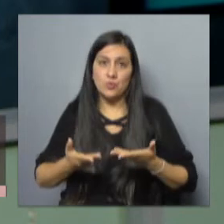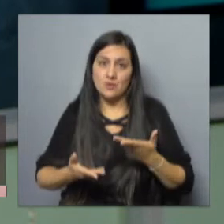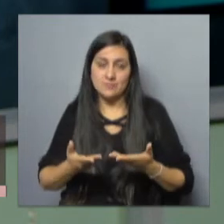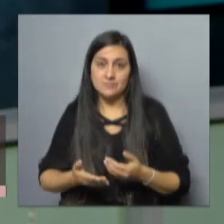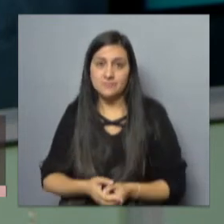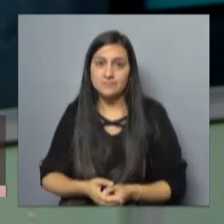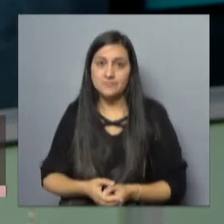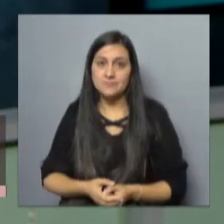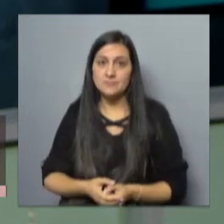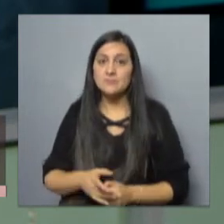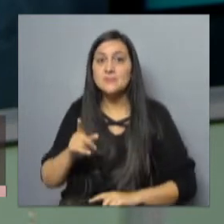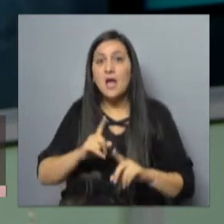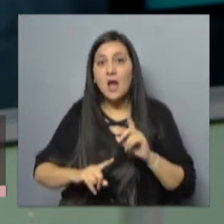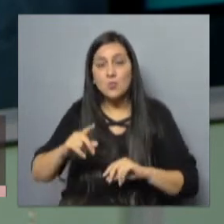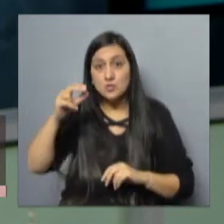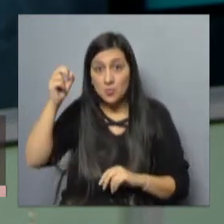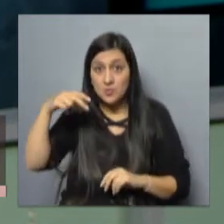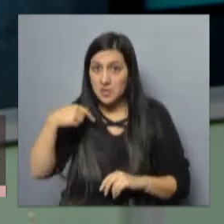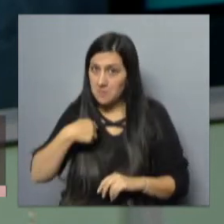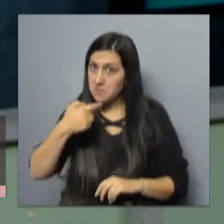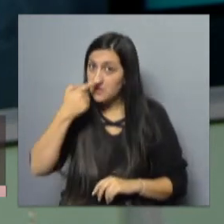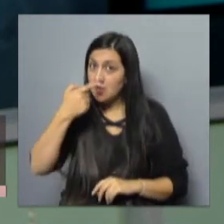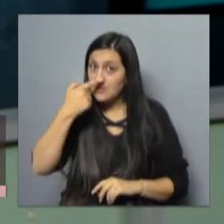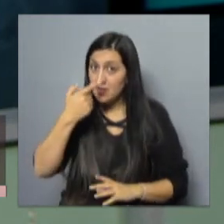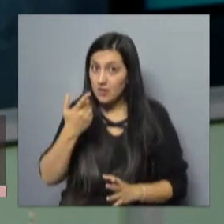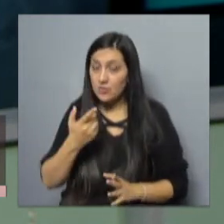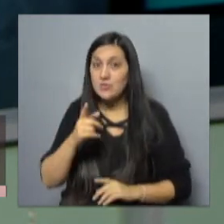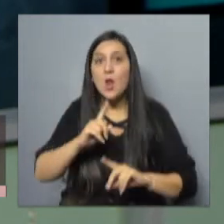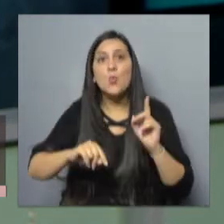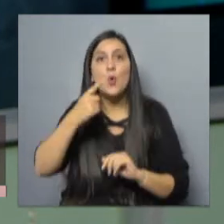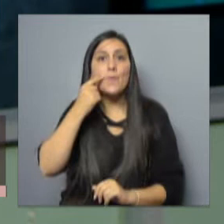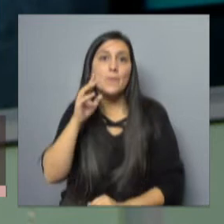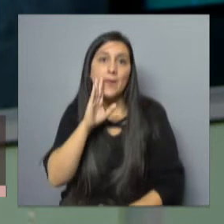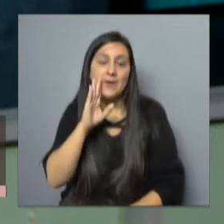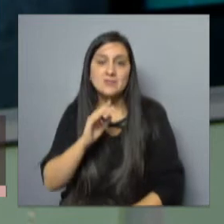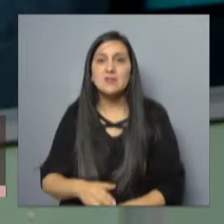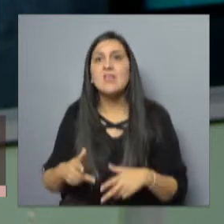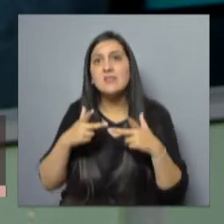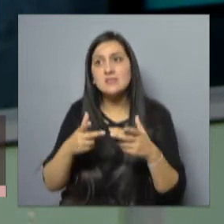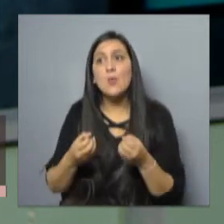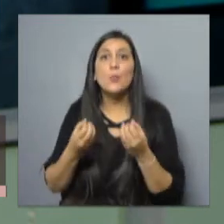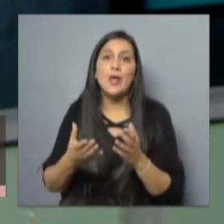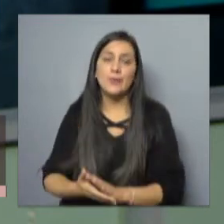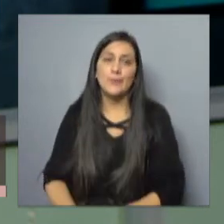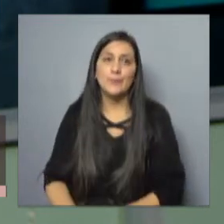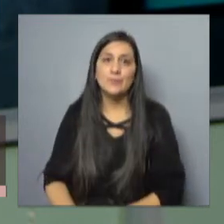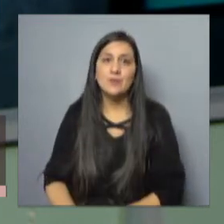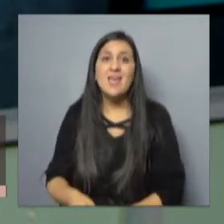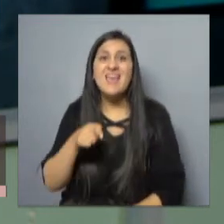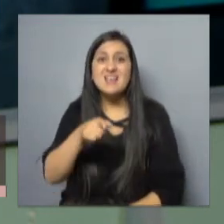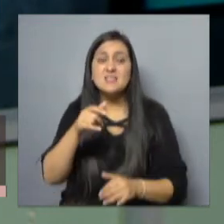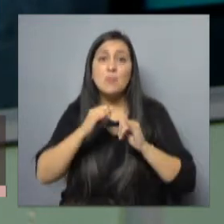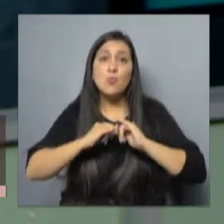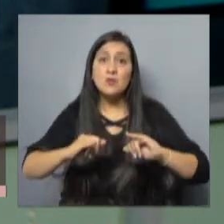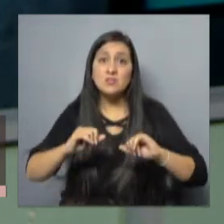incluso hubo algunos puntos de vista que me interesaron mucho de algunos padres también que decían bueno en todo caso esa publicación